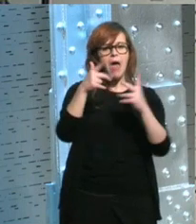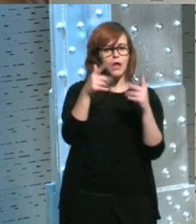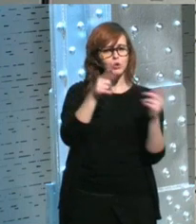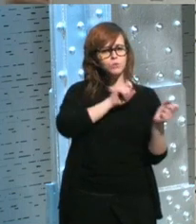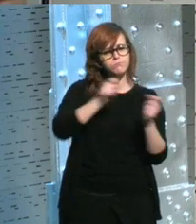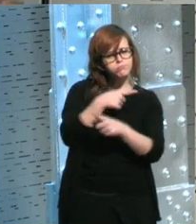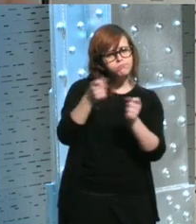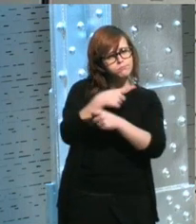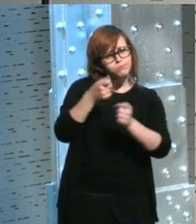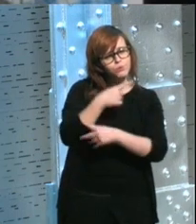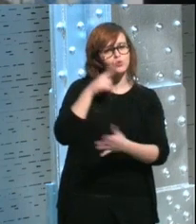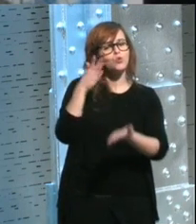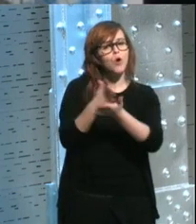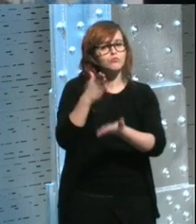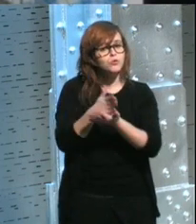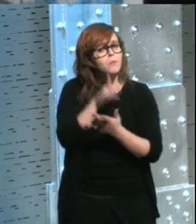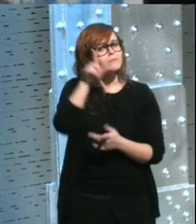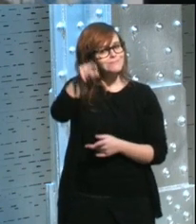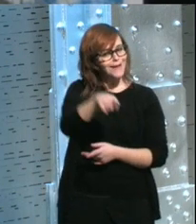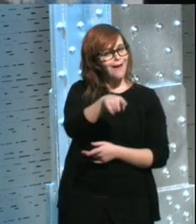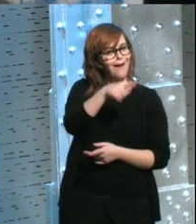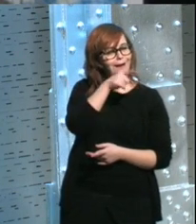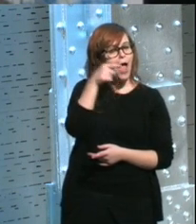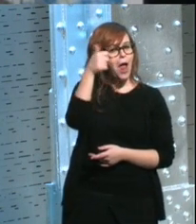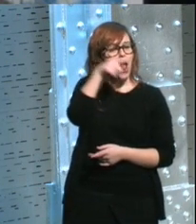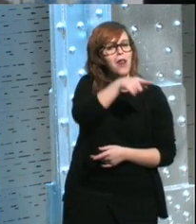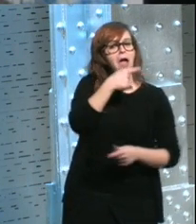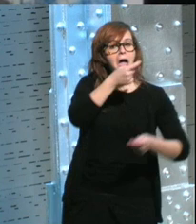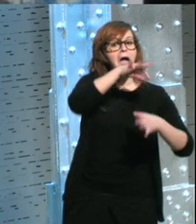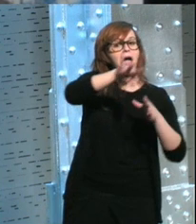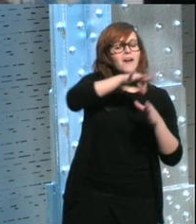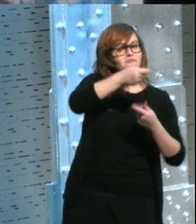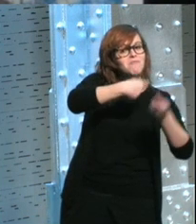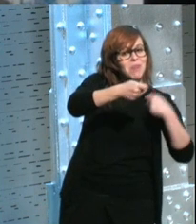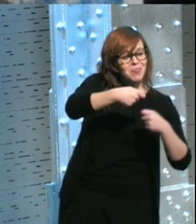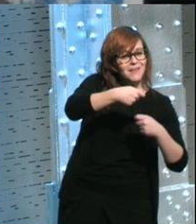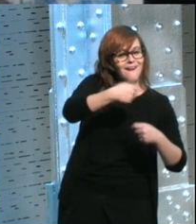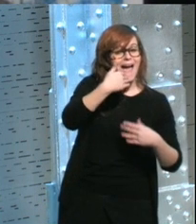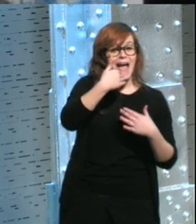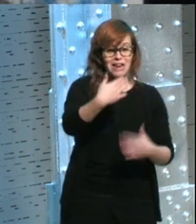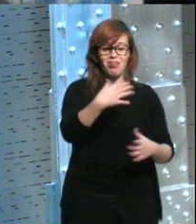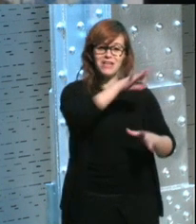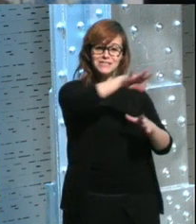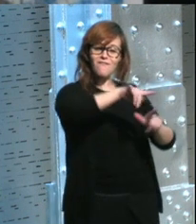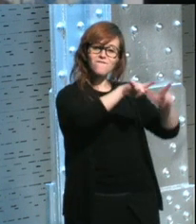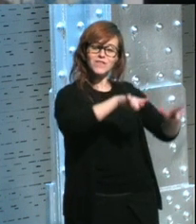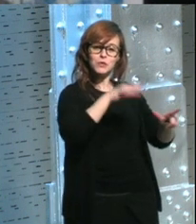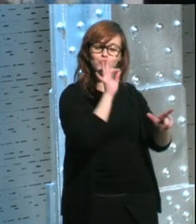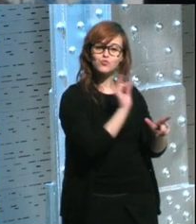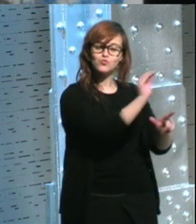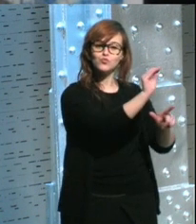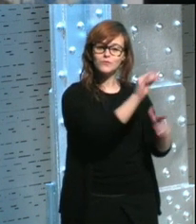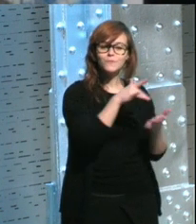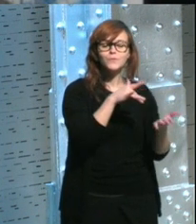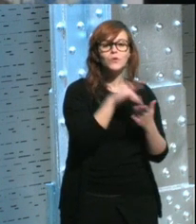bien, pero él va a vender café y va a ganar dinero con el café que vende, con la cafetería, la máquina